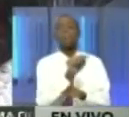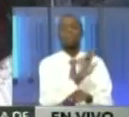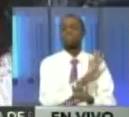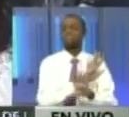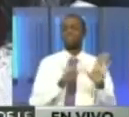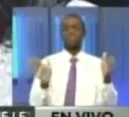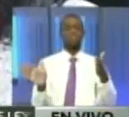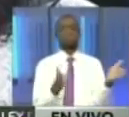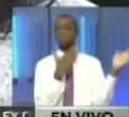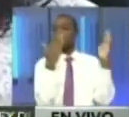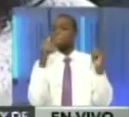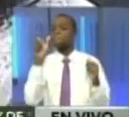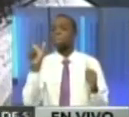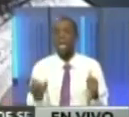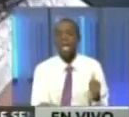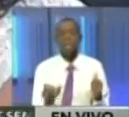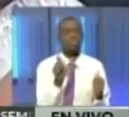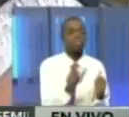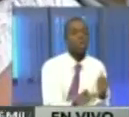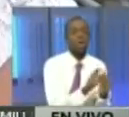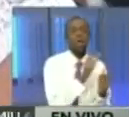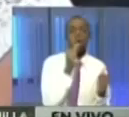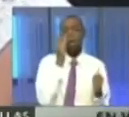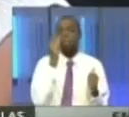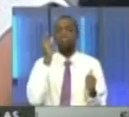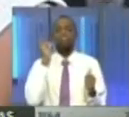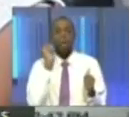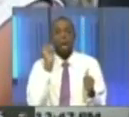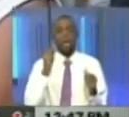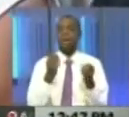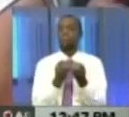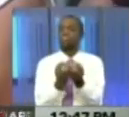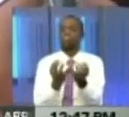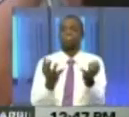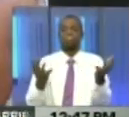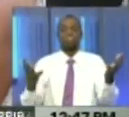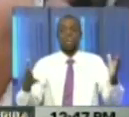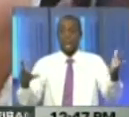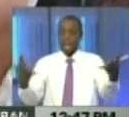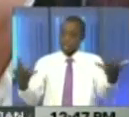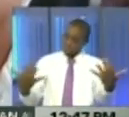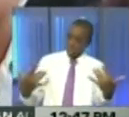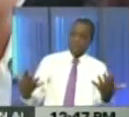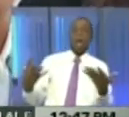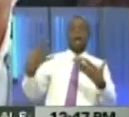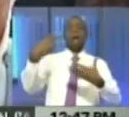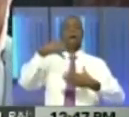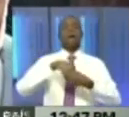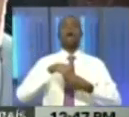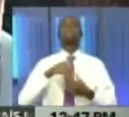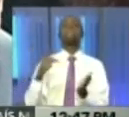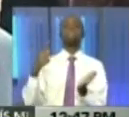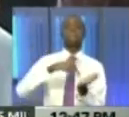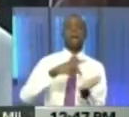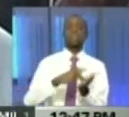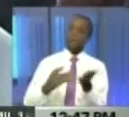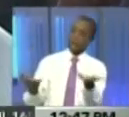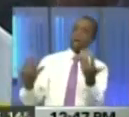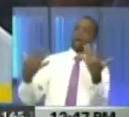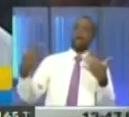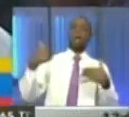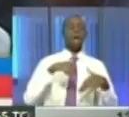en el ciudadano. Una democracia que se dice participativa y protagónica. Y son lo